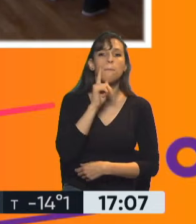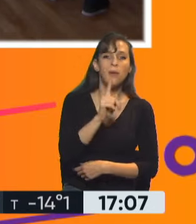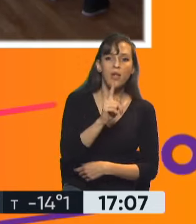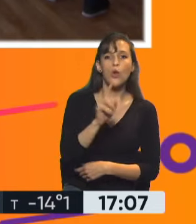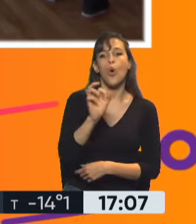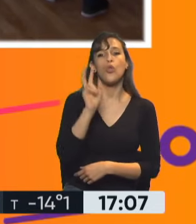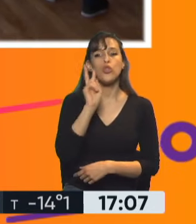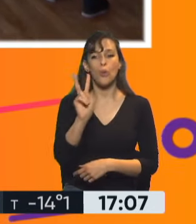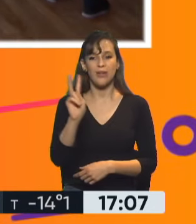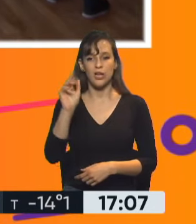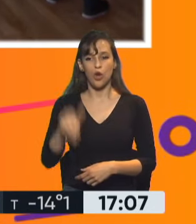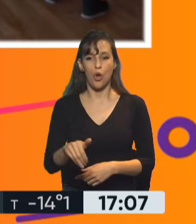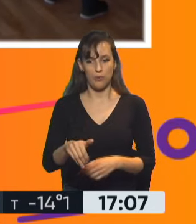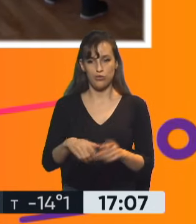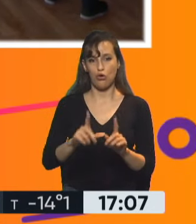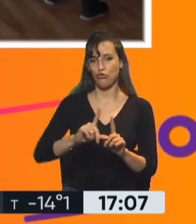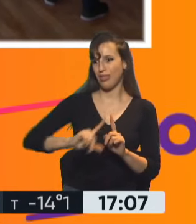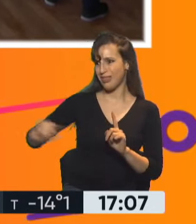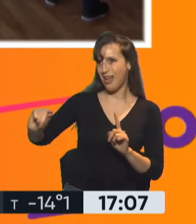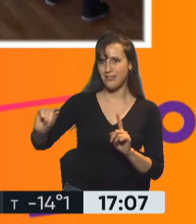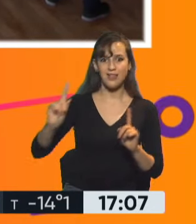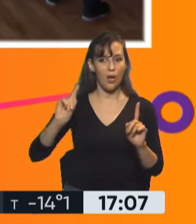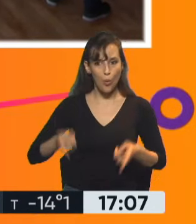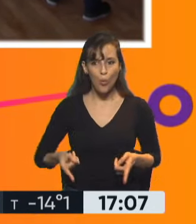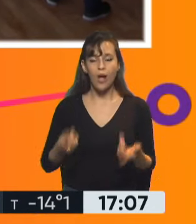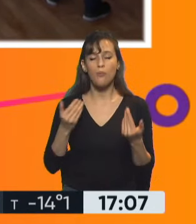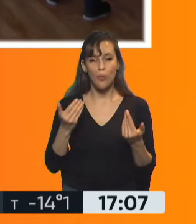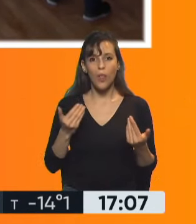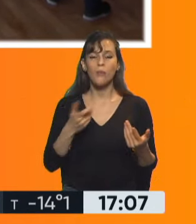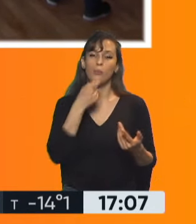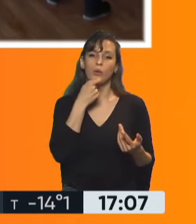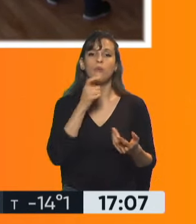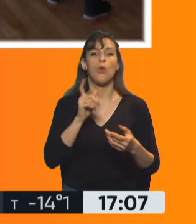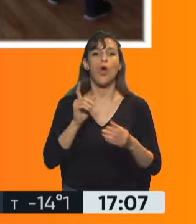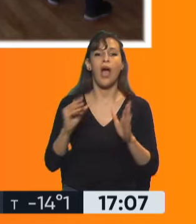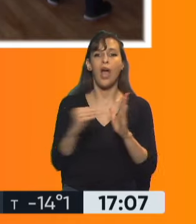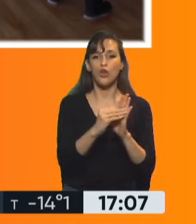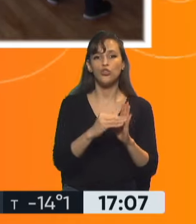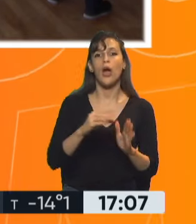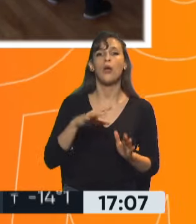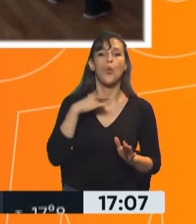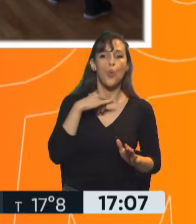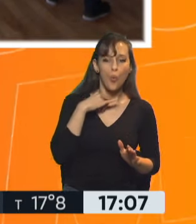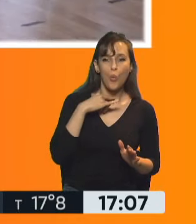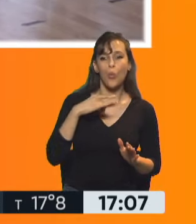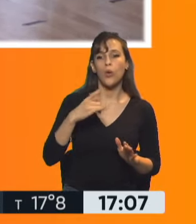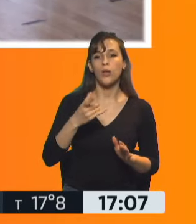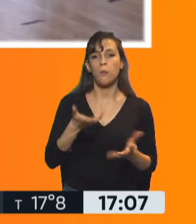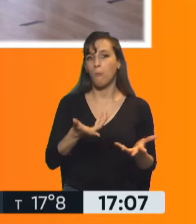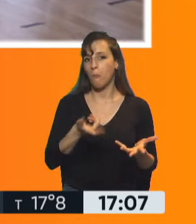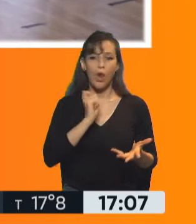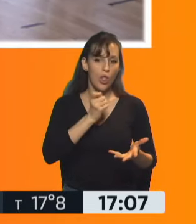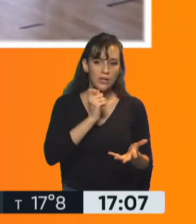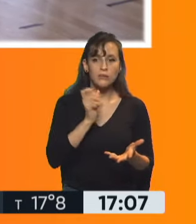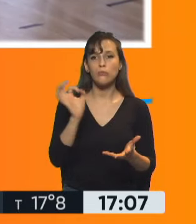donde vos vivís. Podés anotarte en un taller de periodismo de Jujuy, de Tierra del Fuego, así que bueno, esta